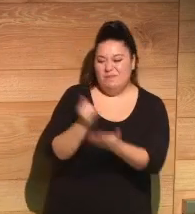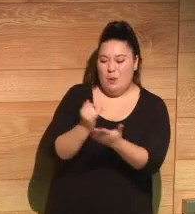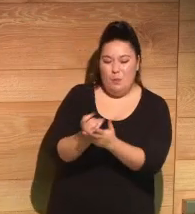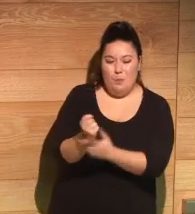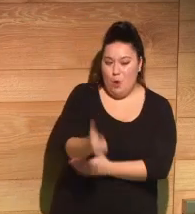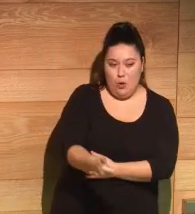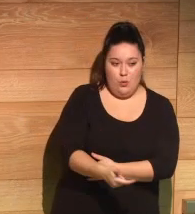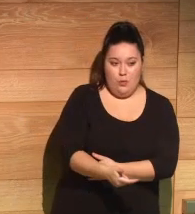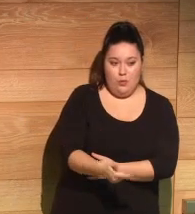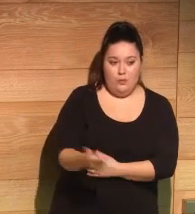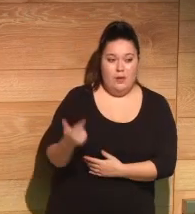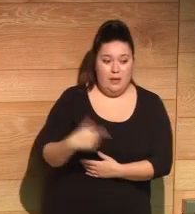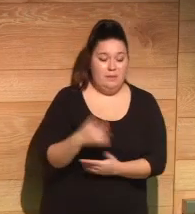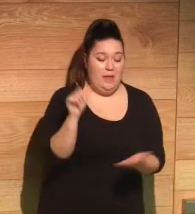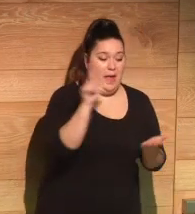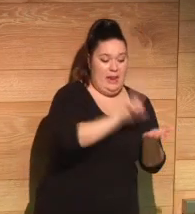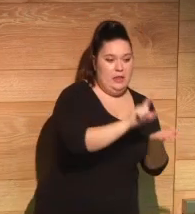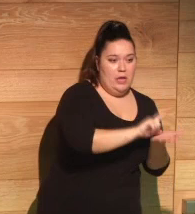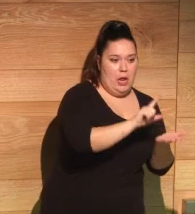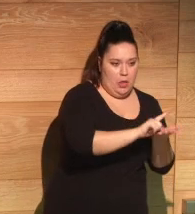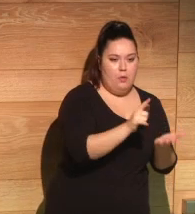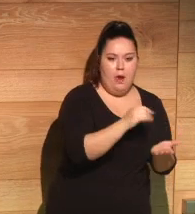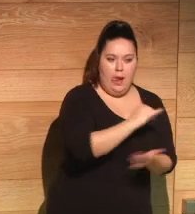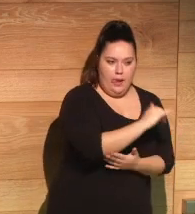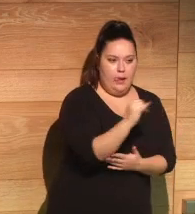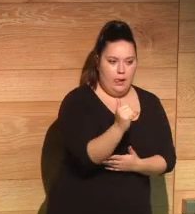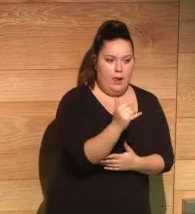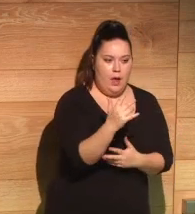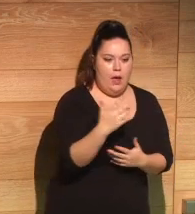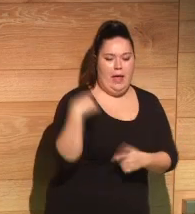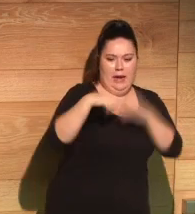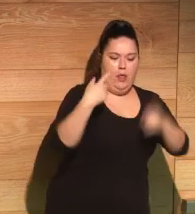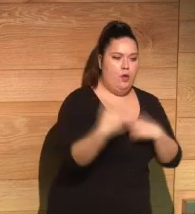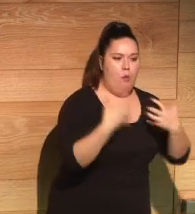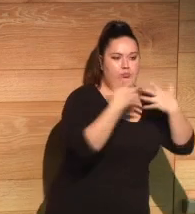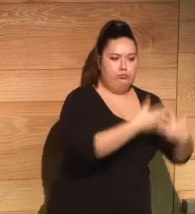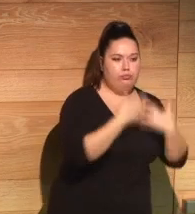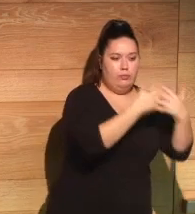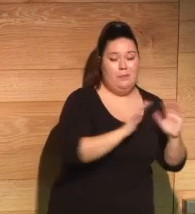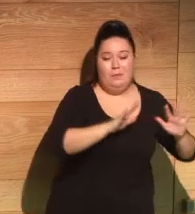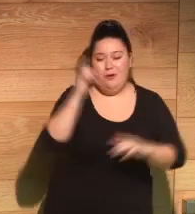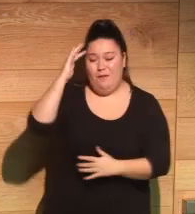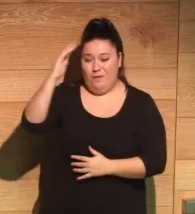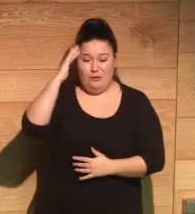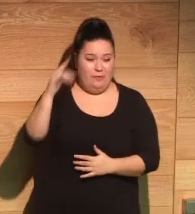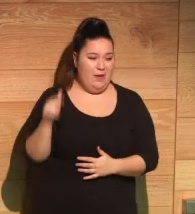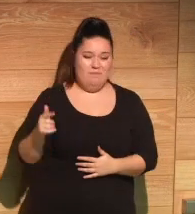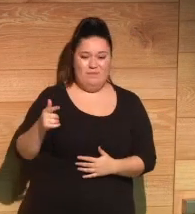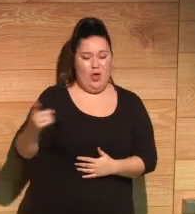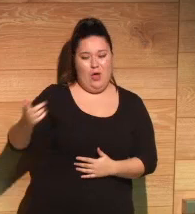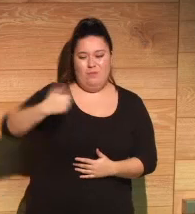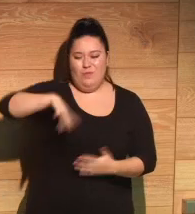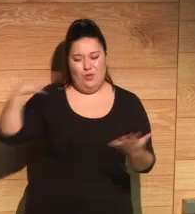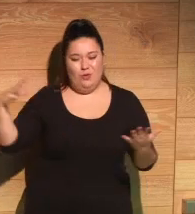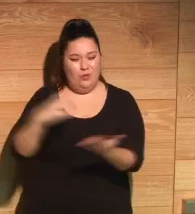ámbito de la tecnología o de la literatura sí que puede haber una cierta lucha o alianza entre generaciones, en la filosofía yo creo que casi todos nos definimos